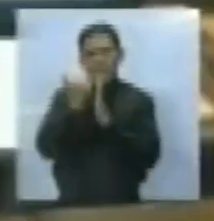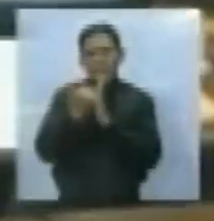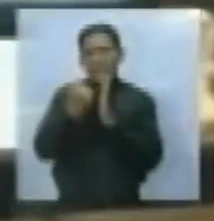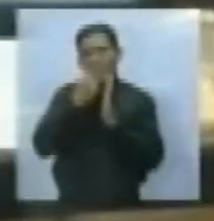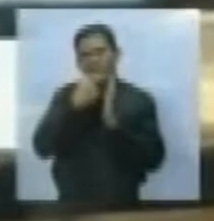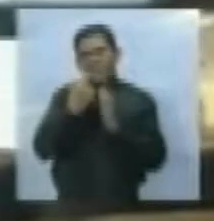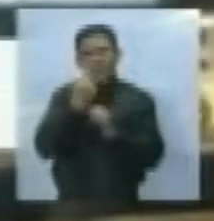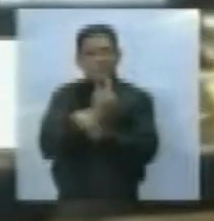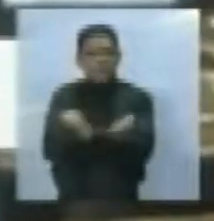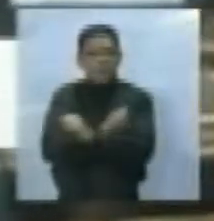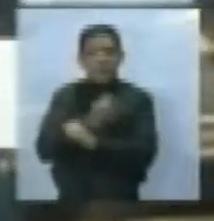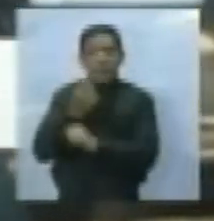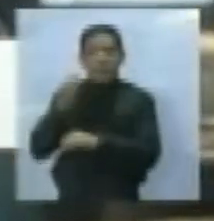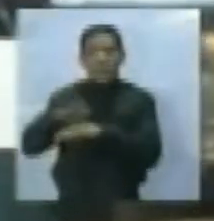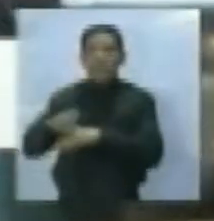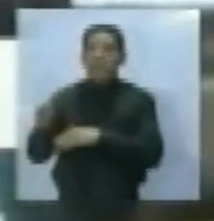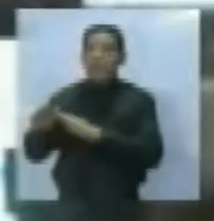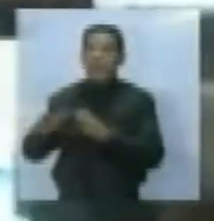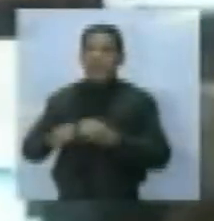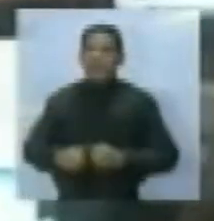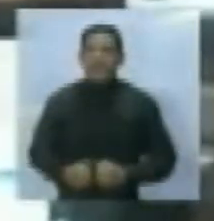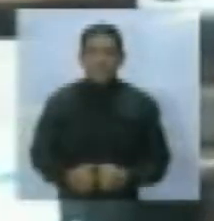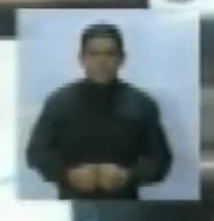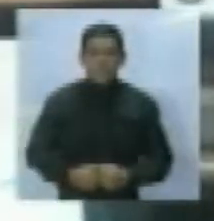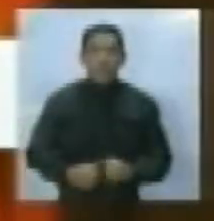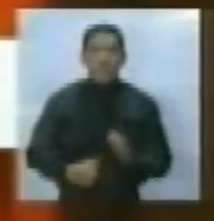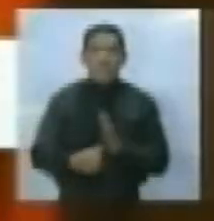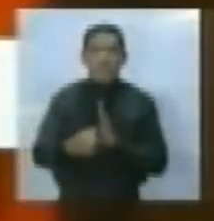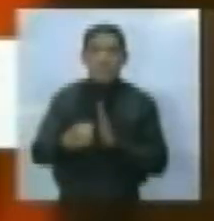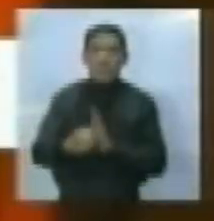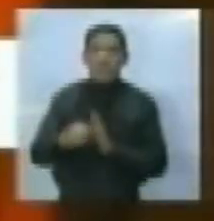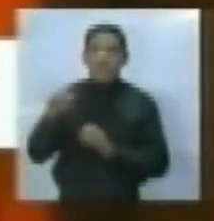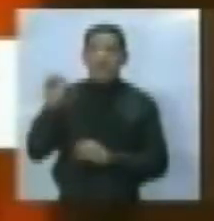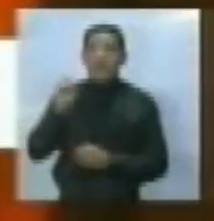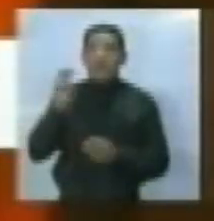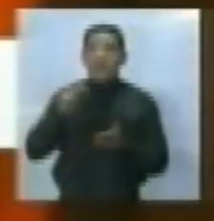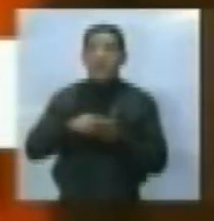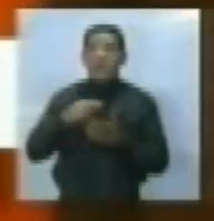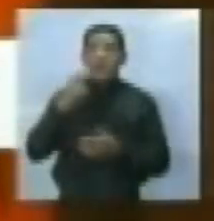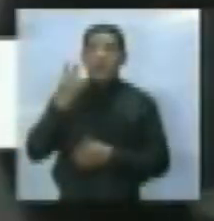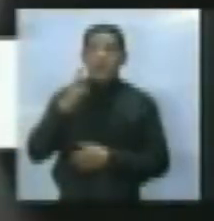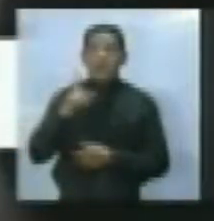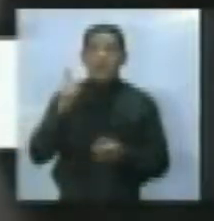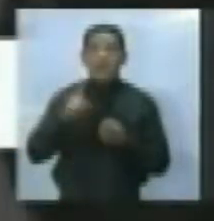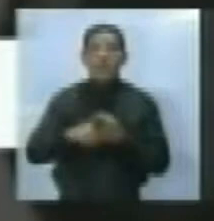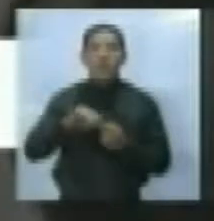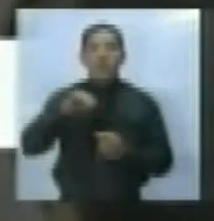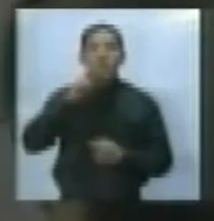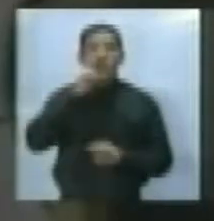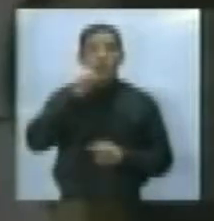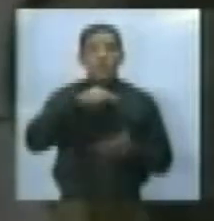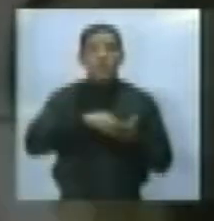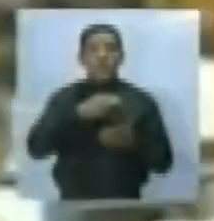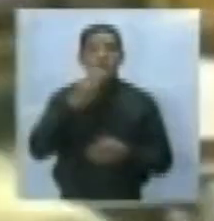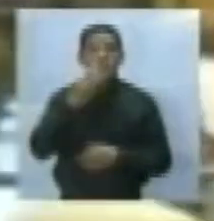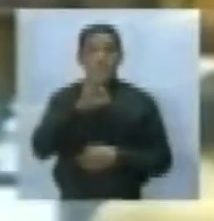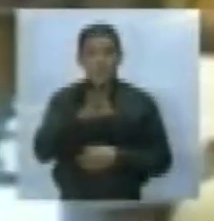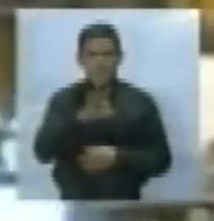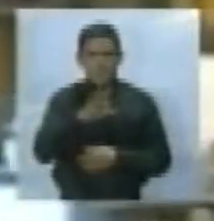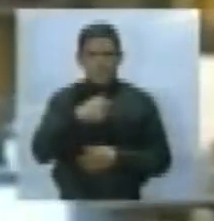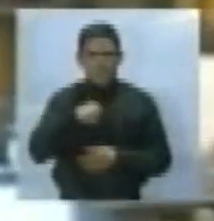habría ocasionado muertes. Espinosa, quien ocupó este puesto entre enero de 2017 y junio de 2019, negó